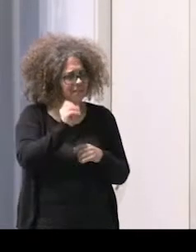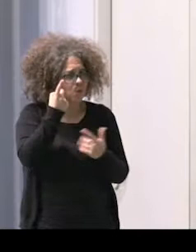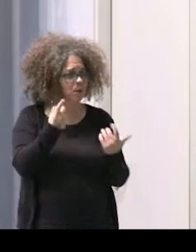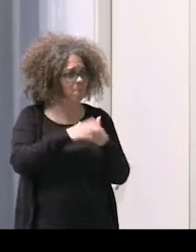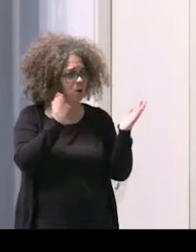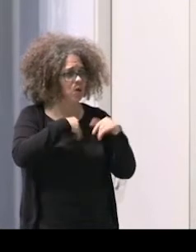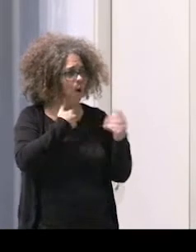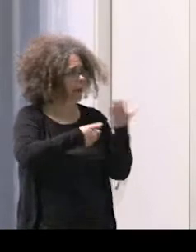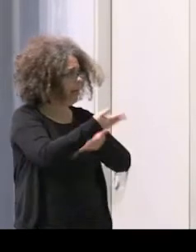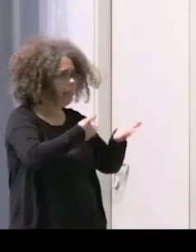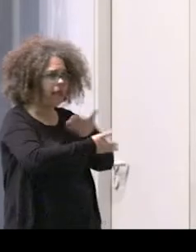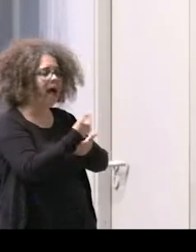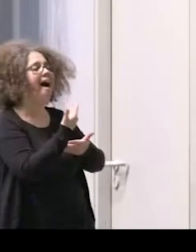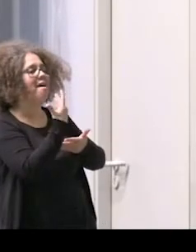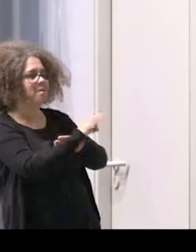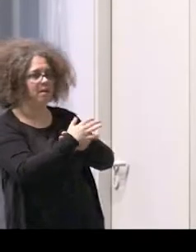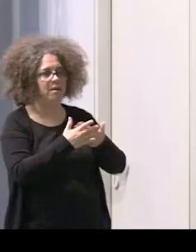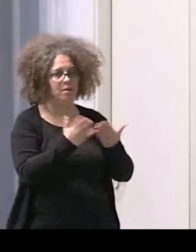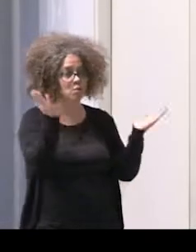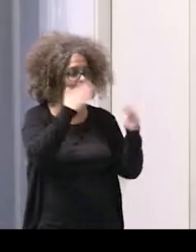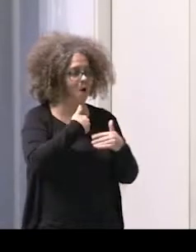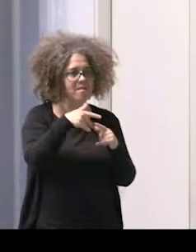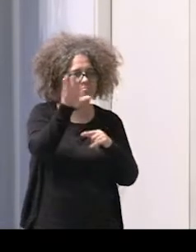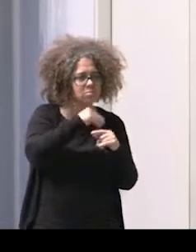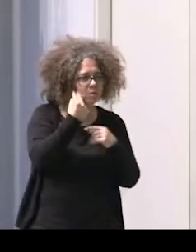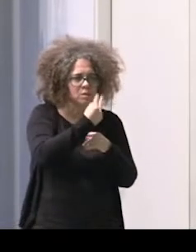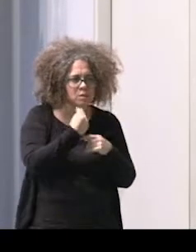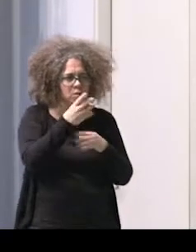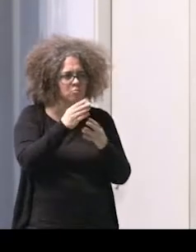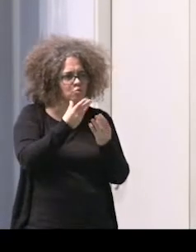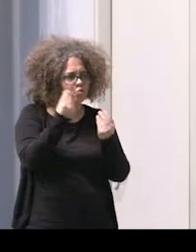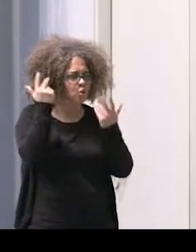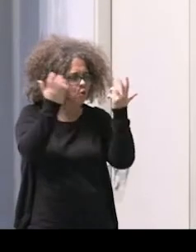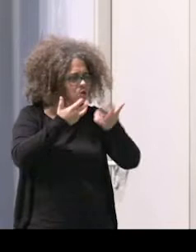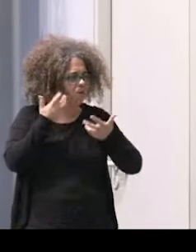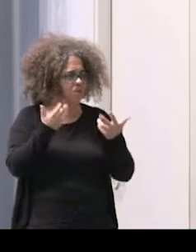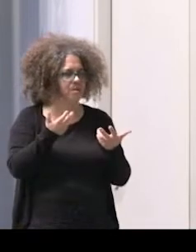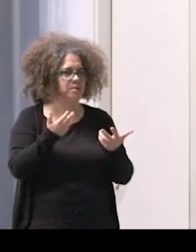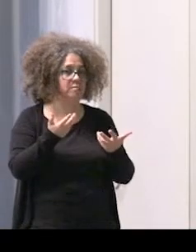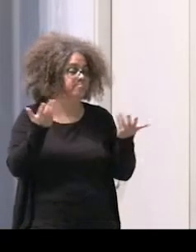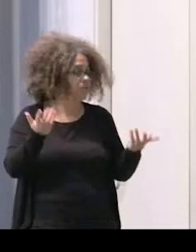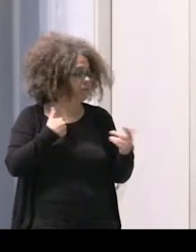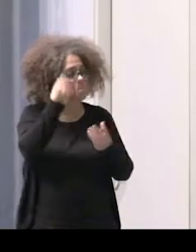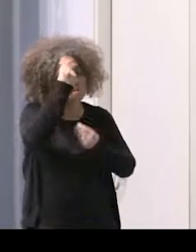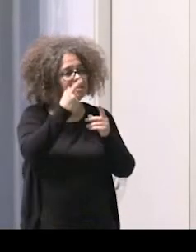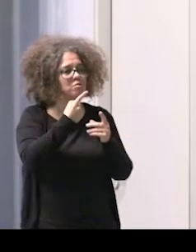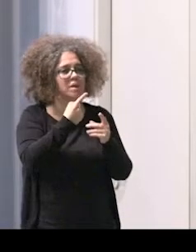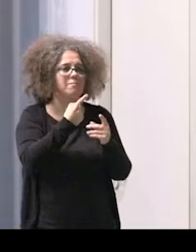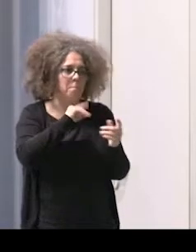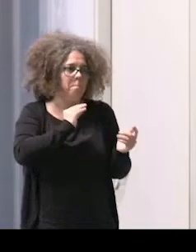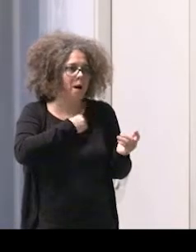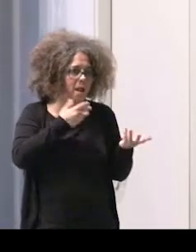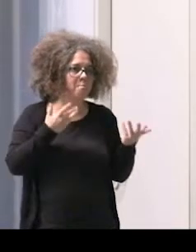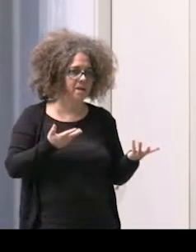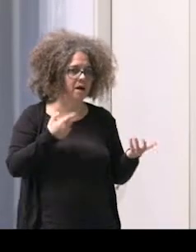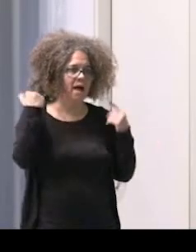normal para comprender el habla en entornos ruidosos o para localizar sonidos en entornos ruidosos. Y por tanto creemos que merece la pena restituir